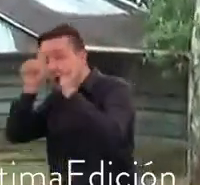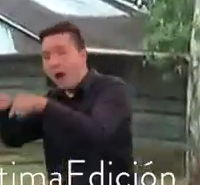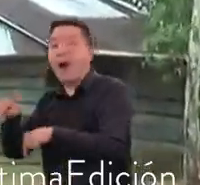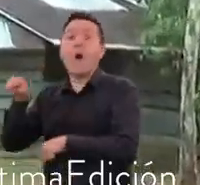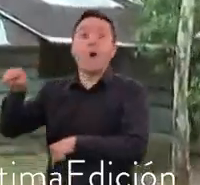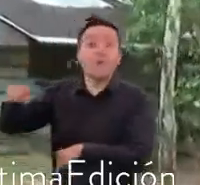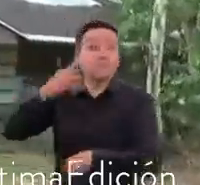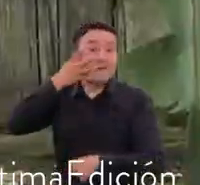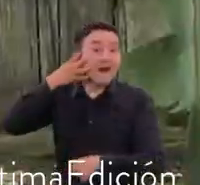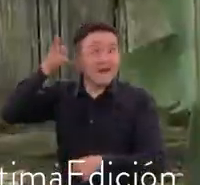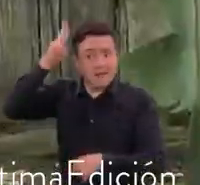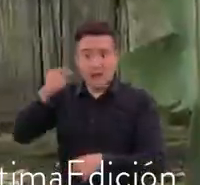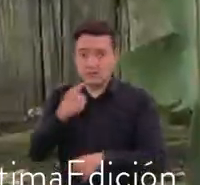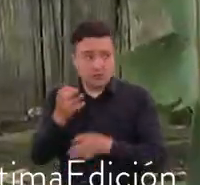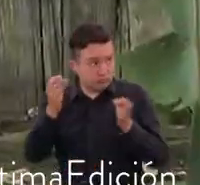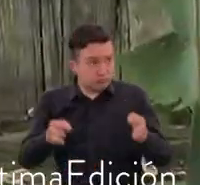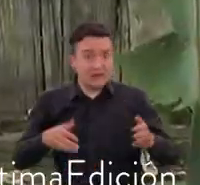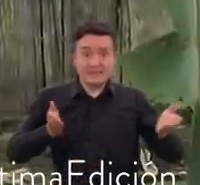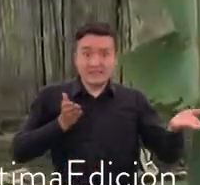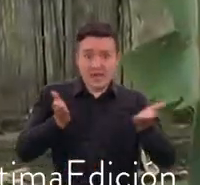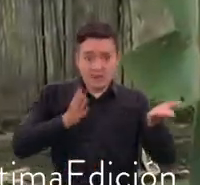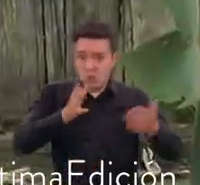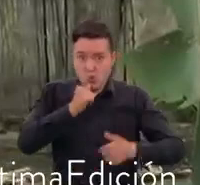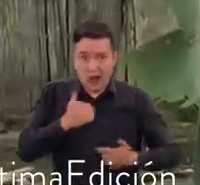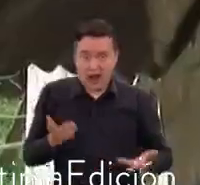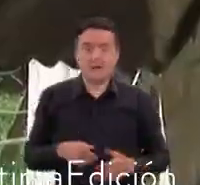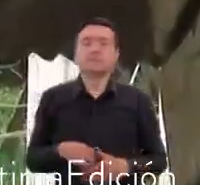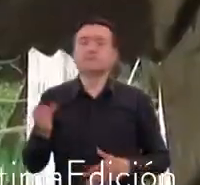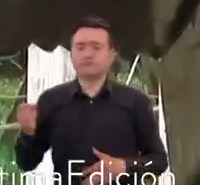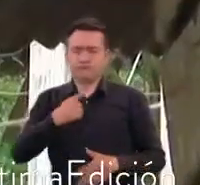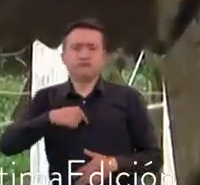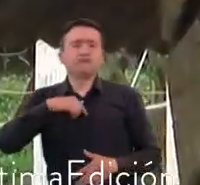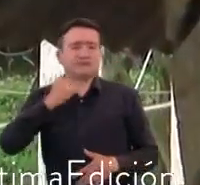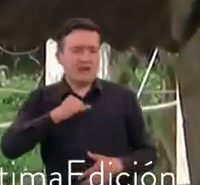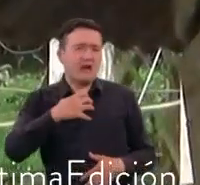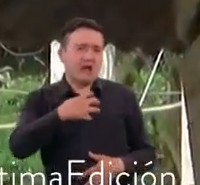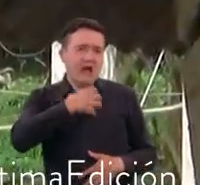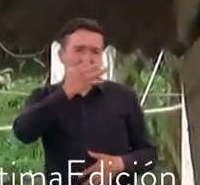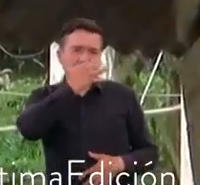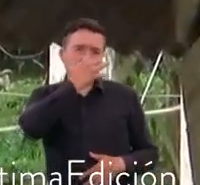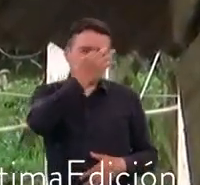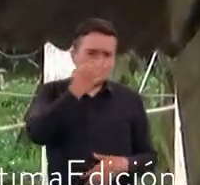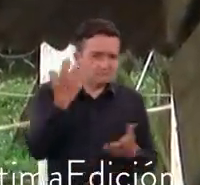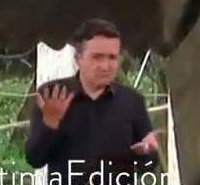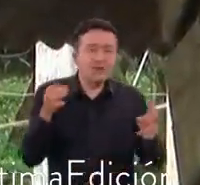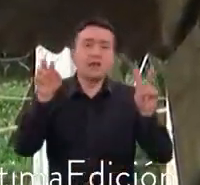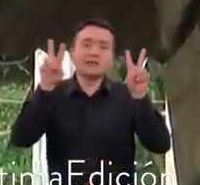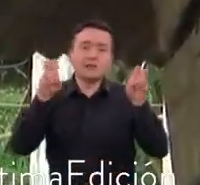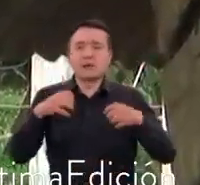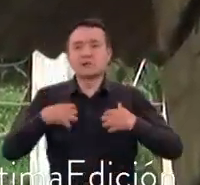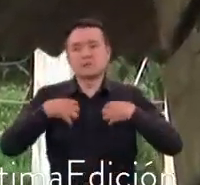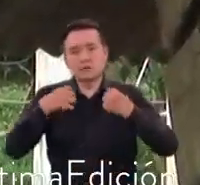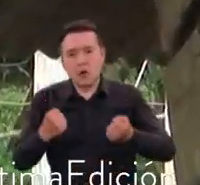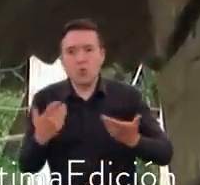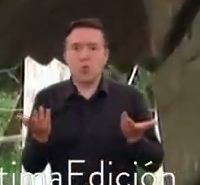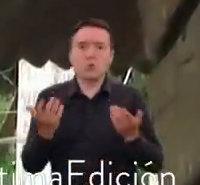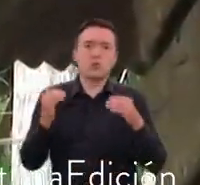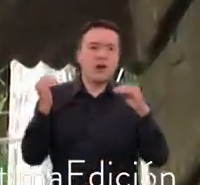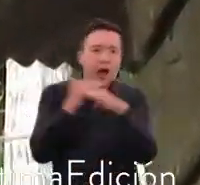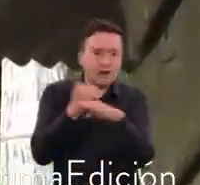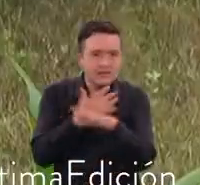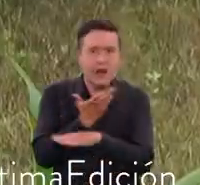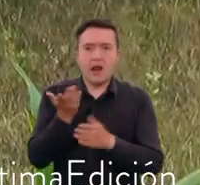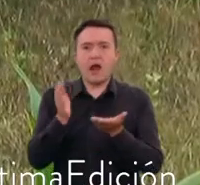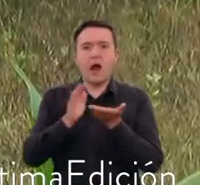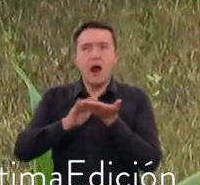le hemos dado la queja digamos nuestras propuestas sobre el tema de salud el tema de educación loe carretera de la pista